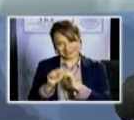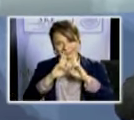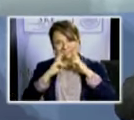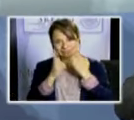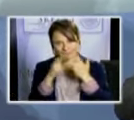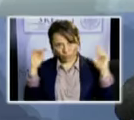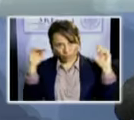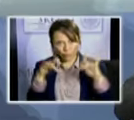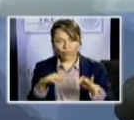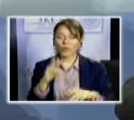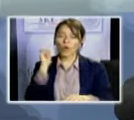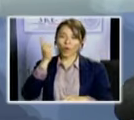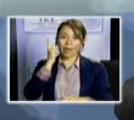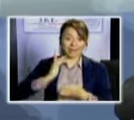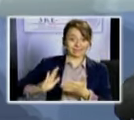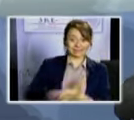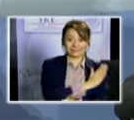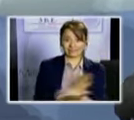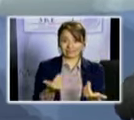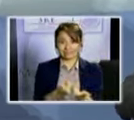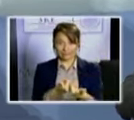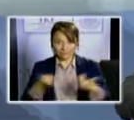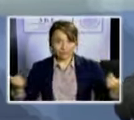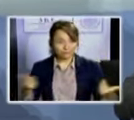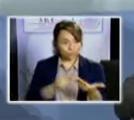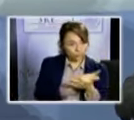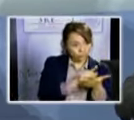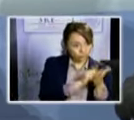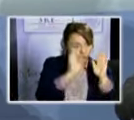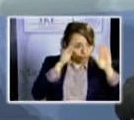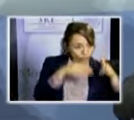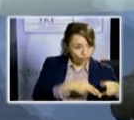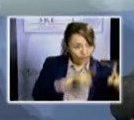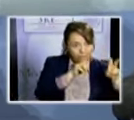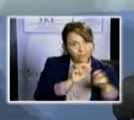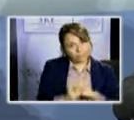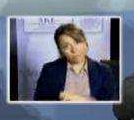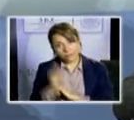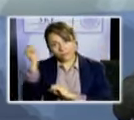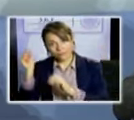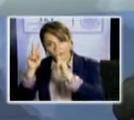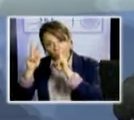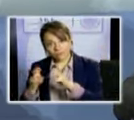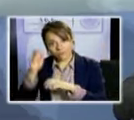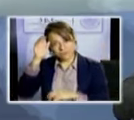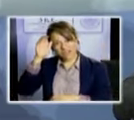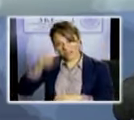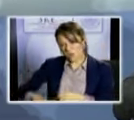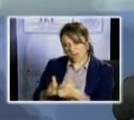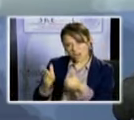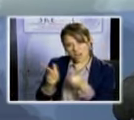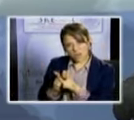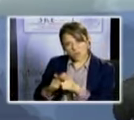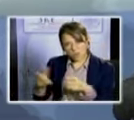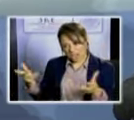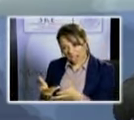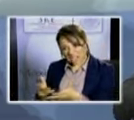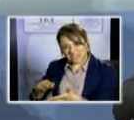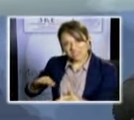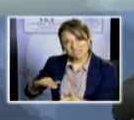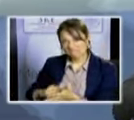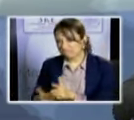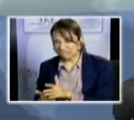del tema crimen organizado e enfocarse finalmente en la prevención, en el tratamiento, en